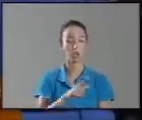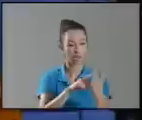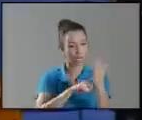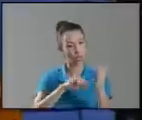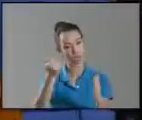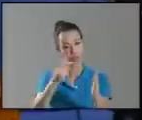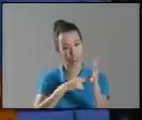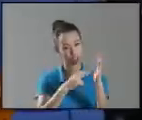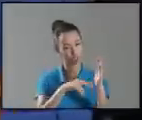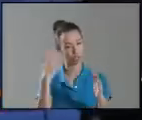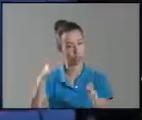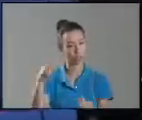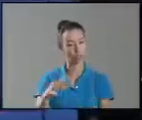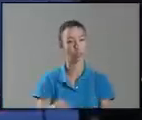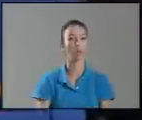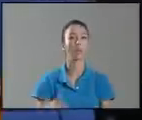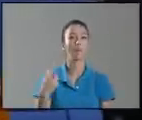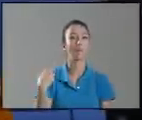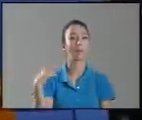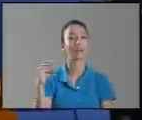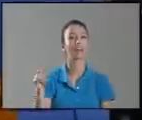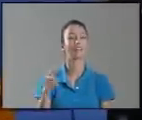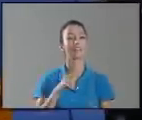Quiero tener las siete facetas,